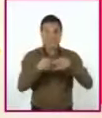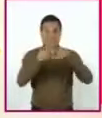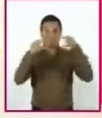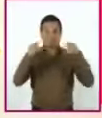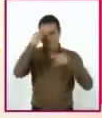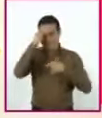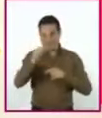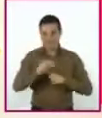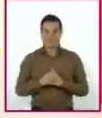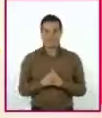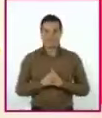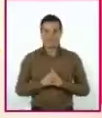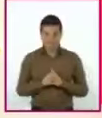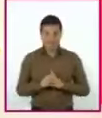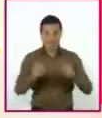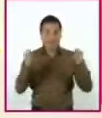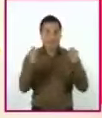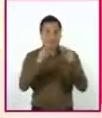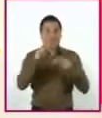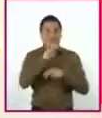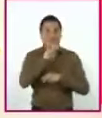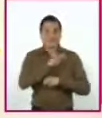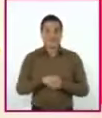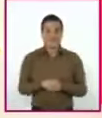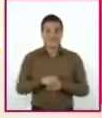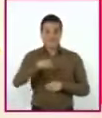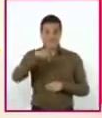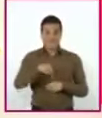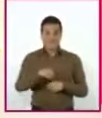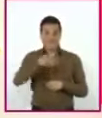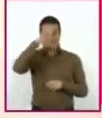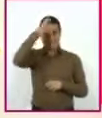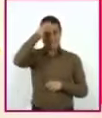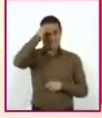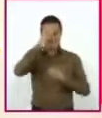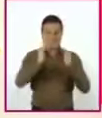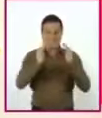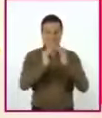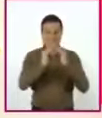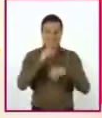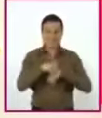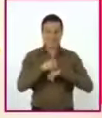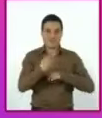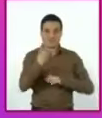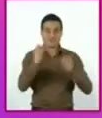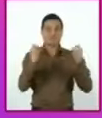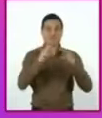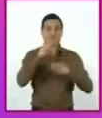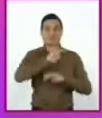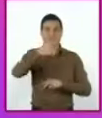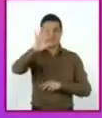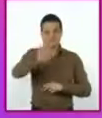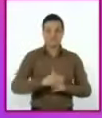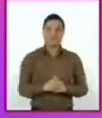país. Así que nos vemos pronto, aquí en Aprende en Casa 2. ¡Hasta la próxima! Si tienes dudas o necesitas